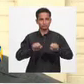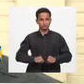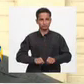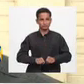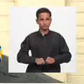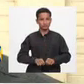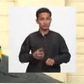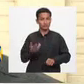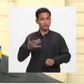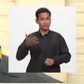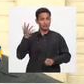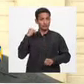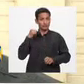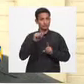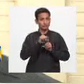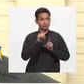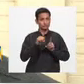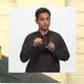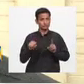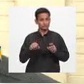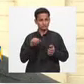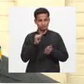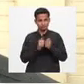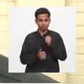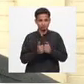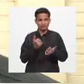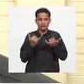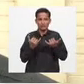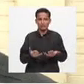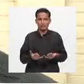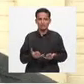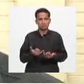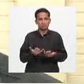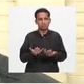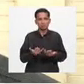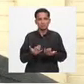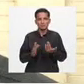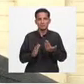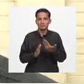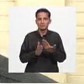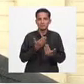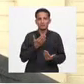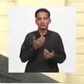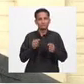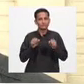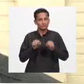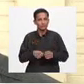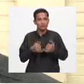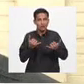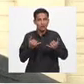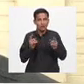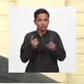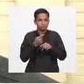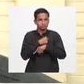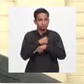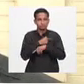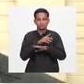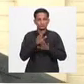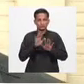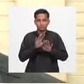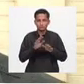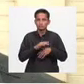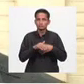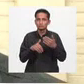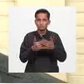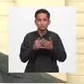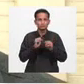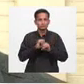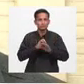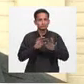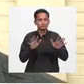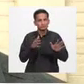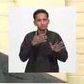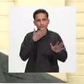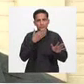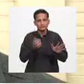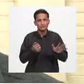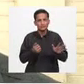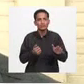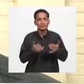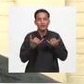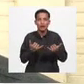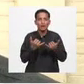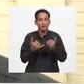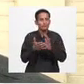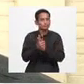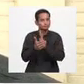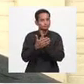ahora sistema es más sencillo más más Esperamos que haya menos incidencias pero pero en cualquier caso los